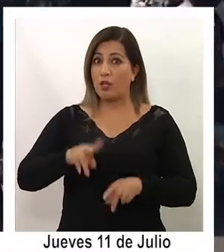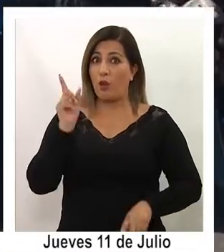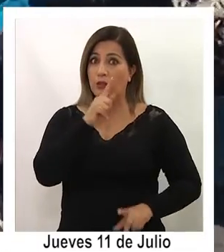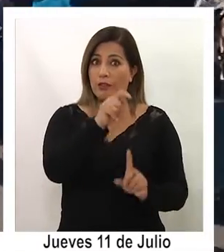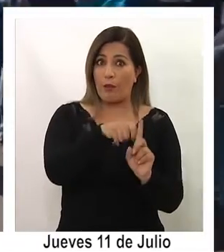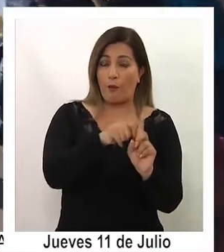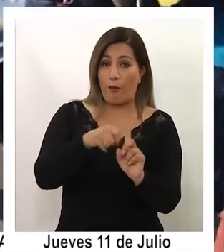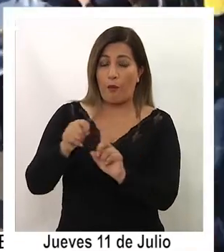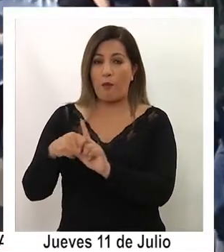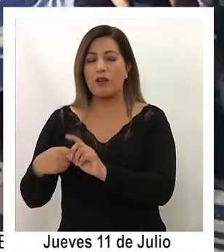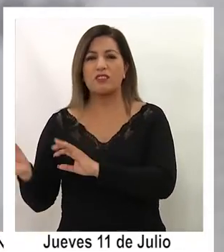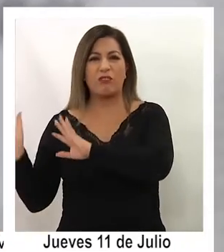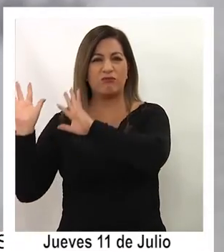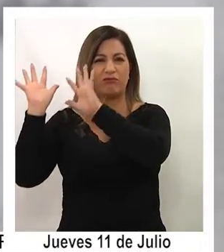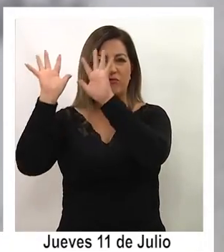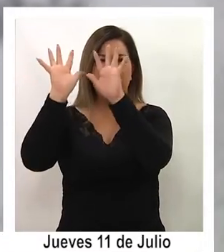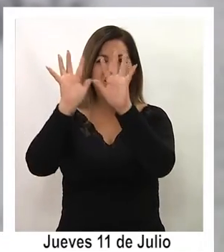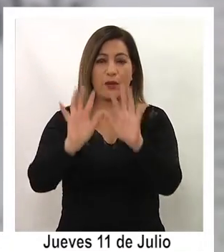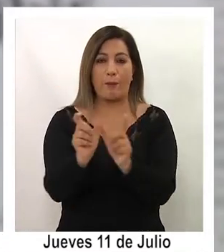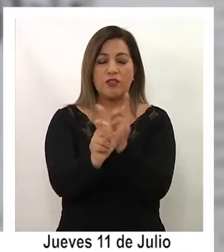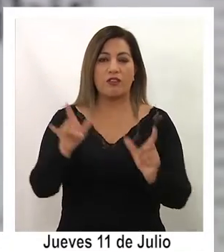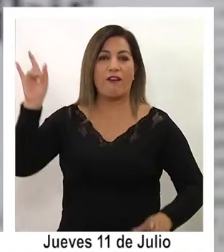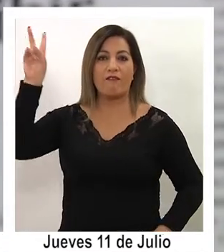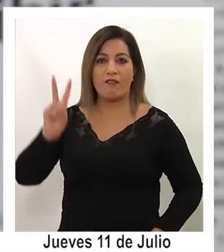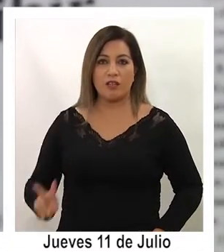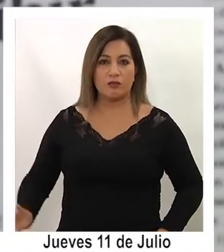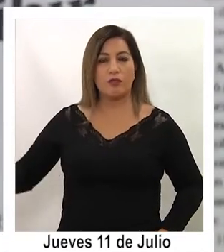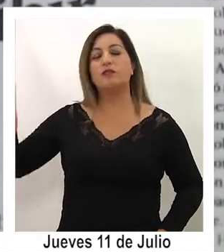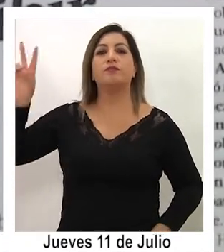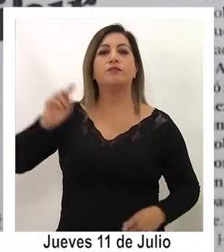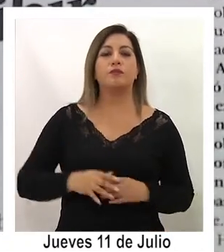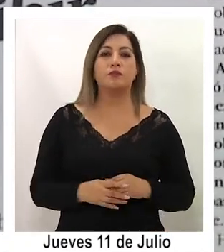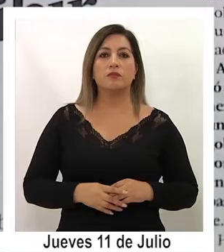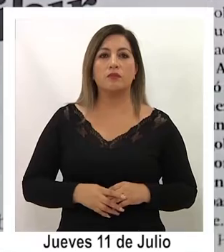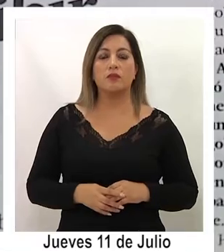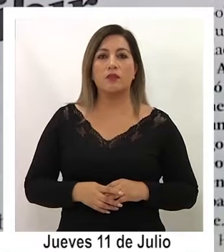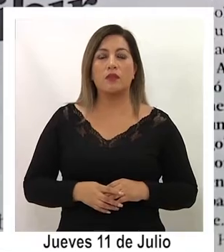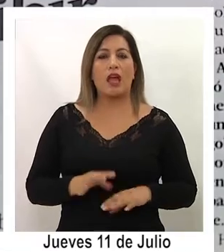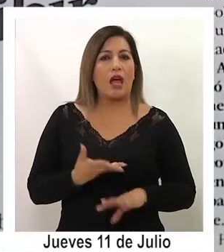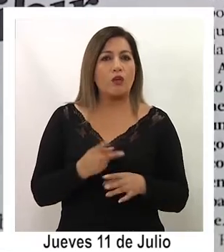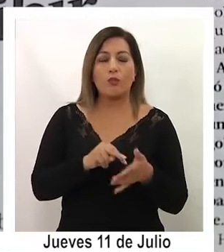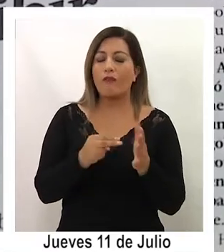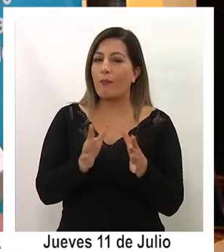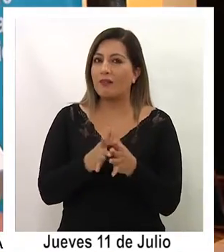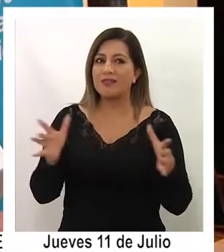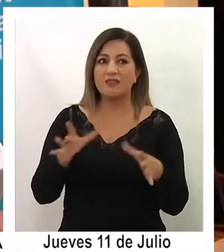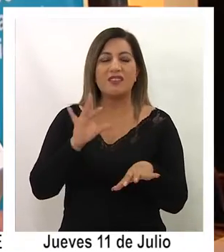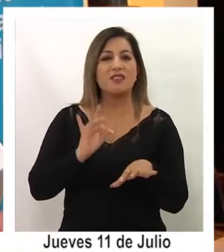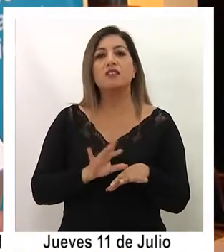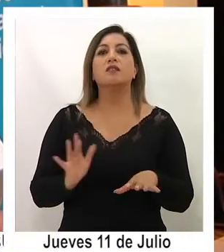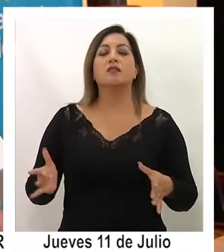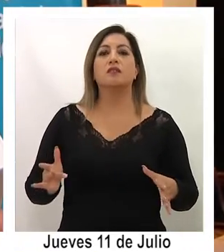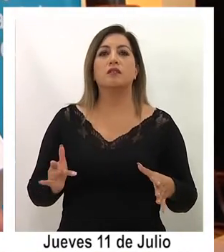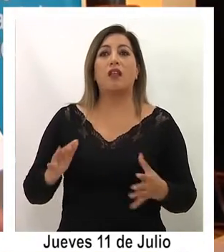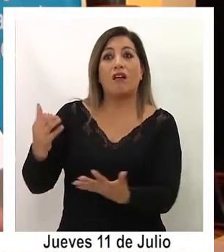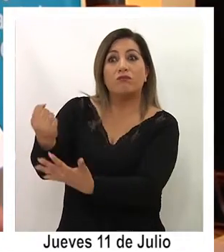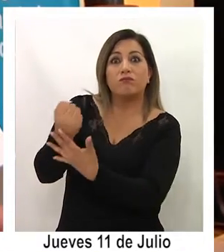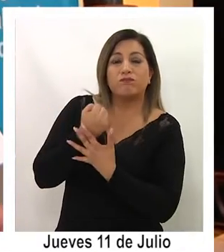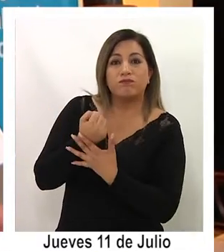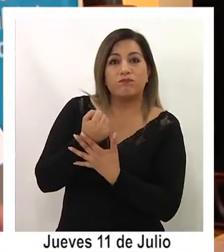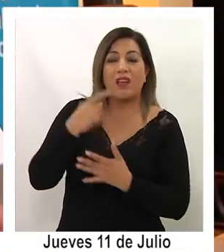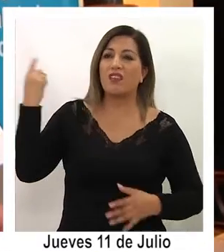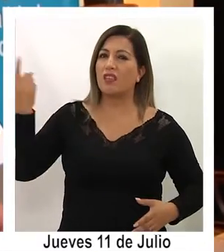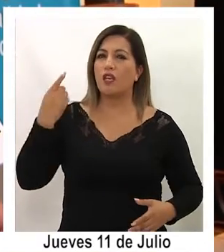últimos meses con la llegada masiva de venezolanos. Tenemos un problema grave con el tema de refugio en general,